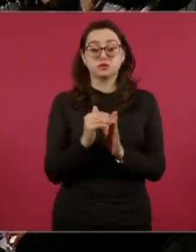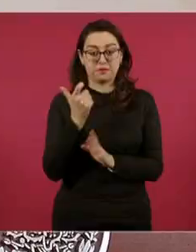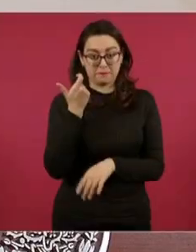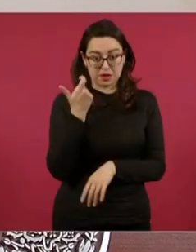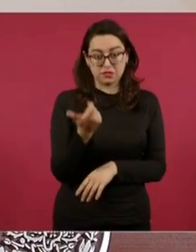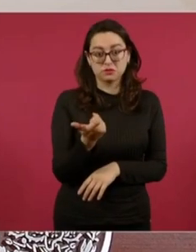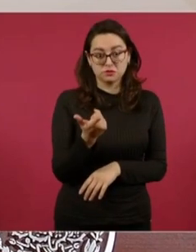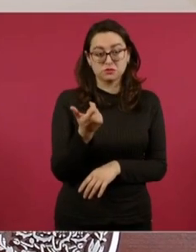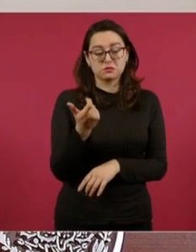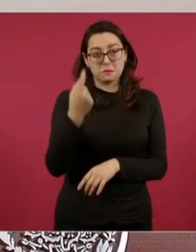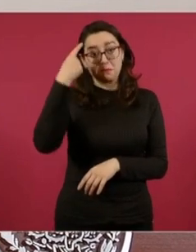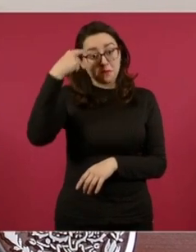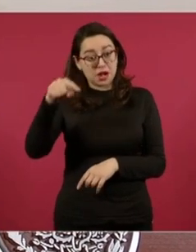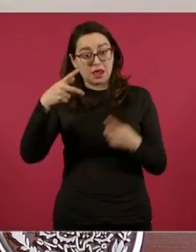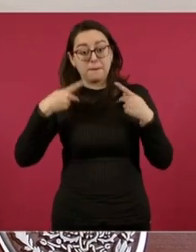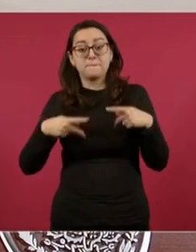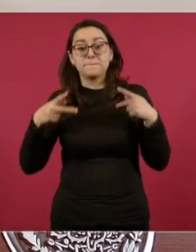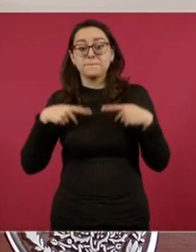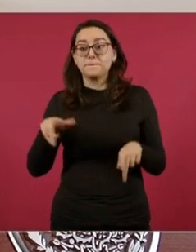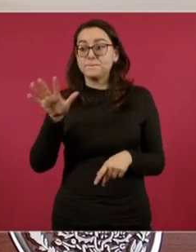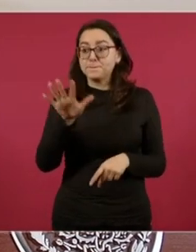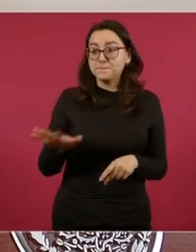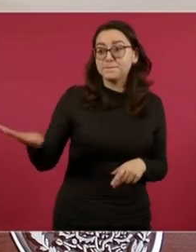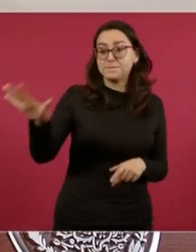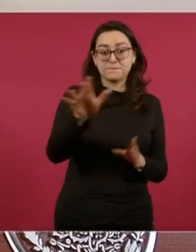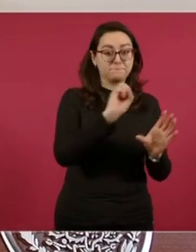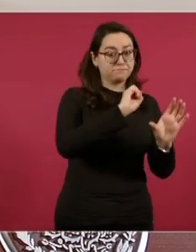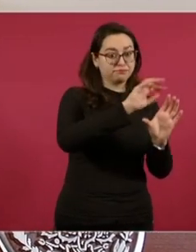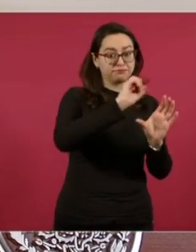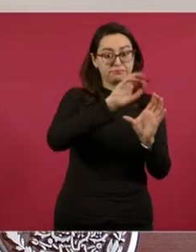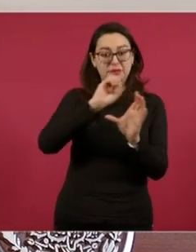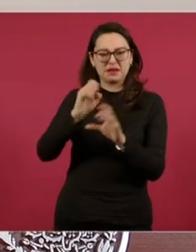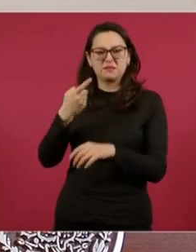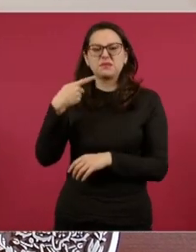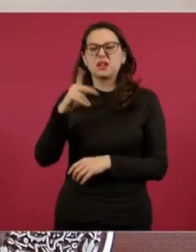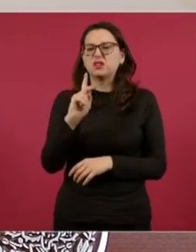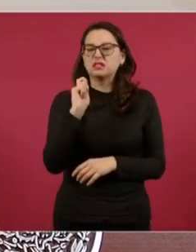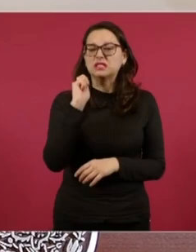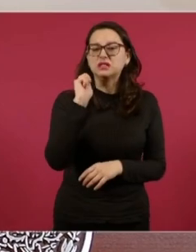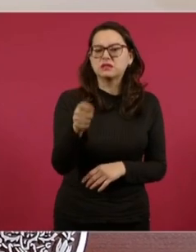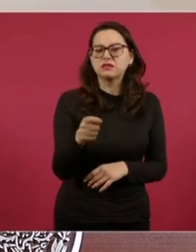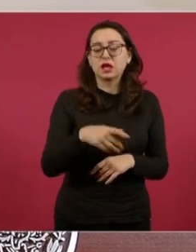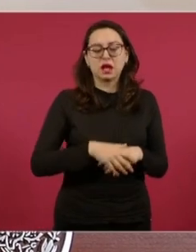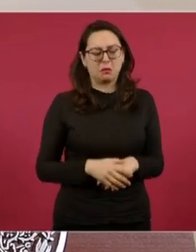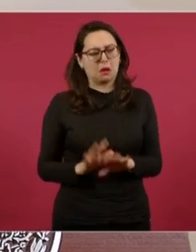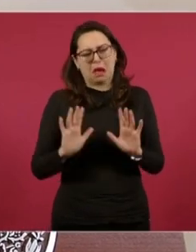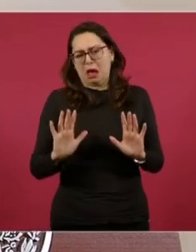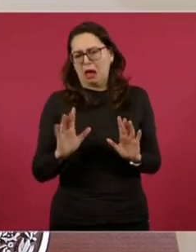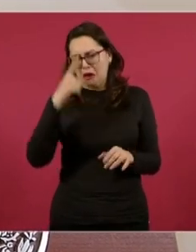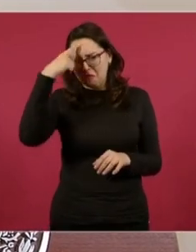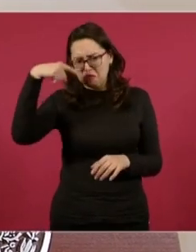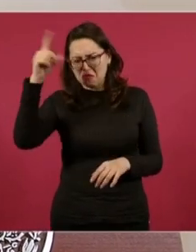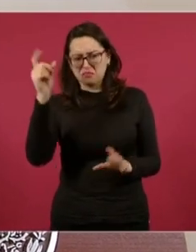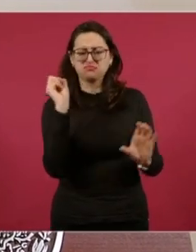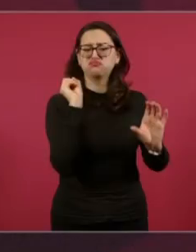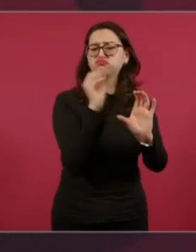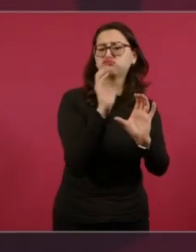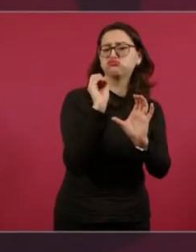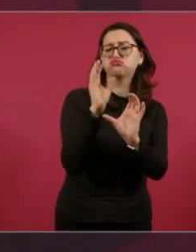Y no se debe de caer el sistema y se tiene que llevar el dinero